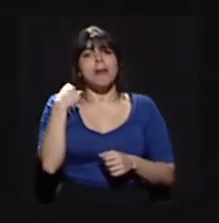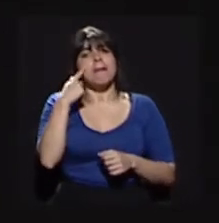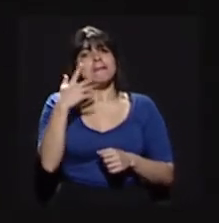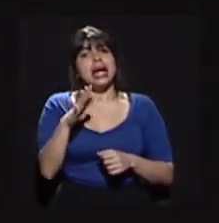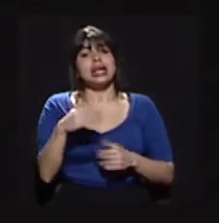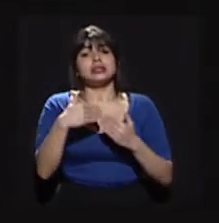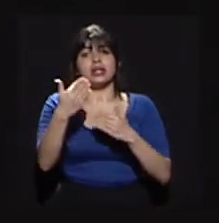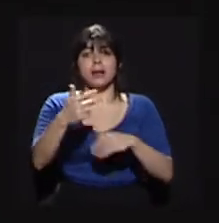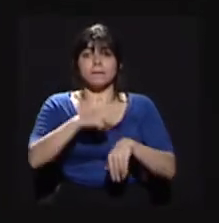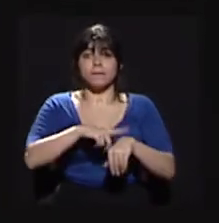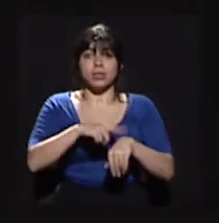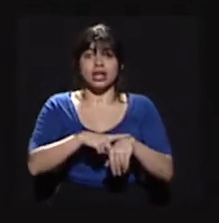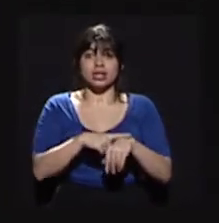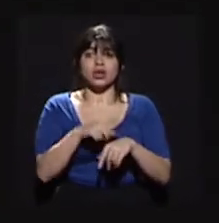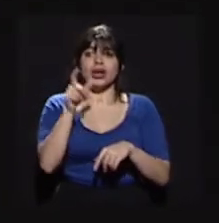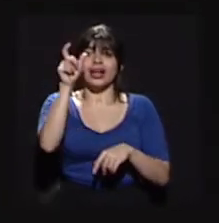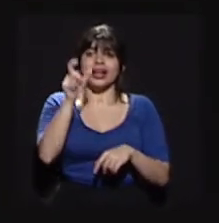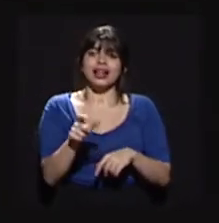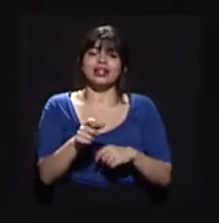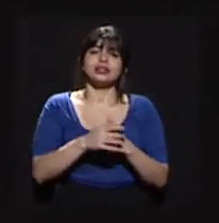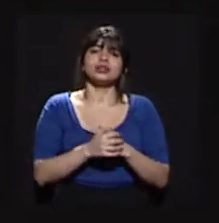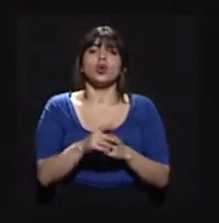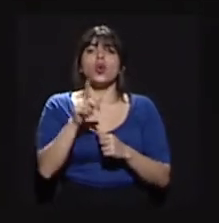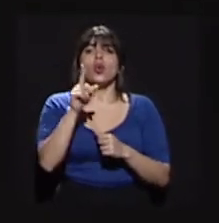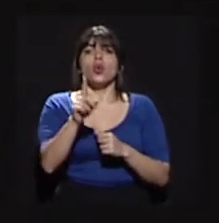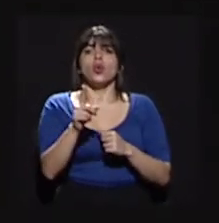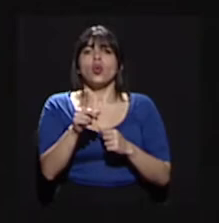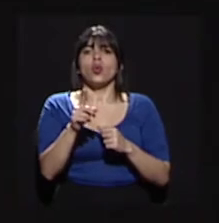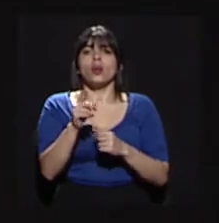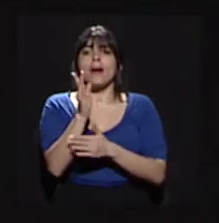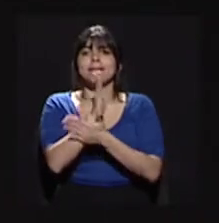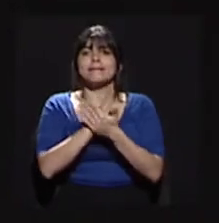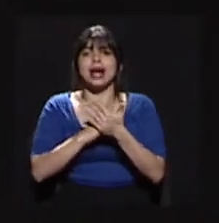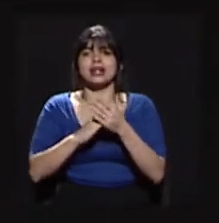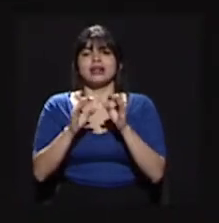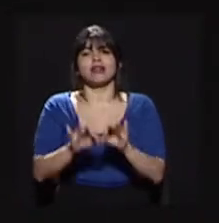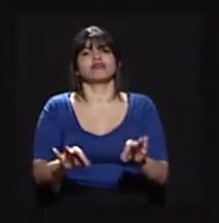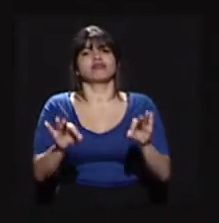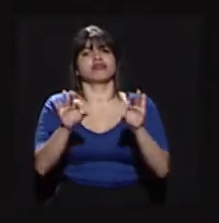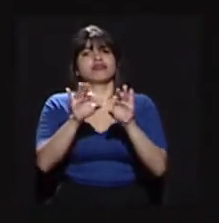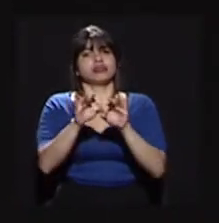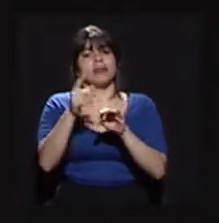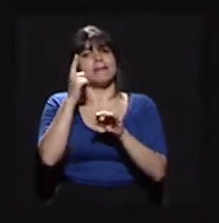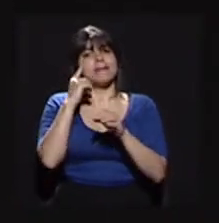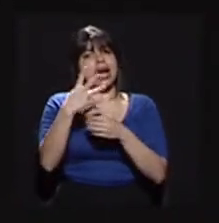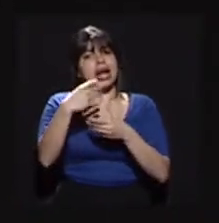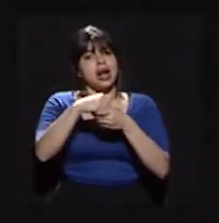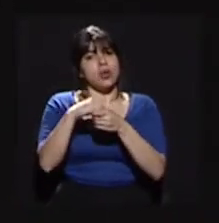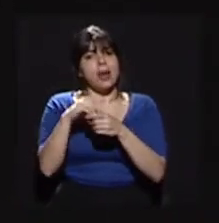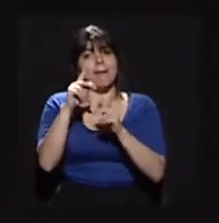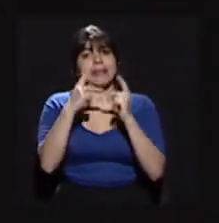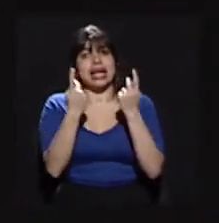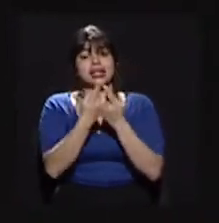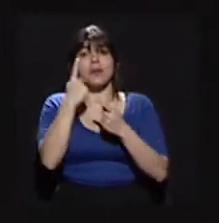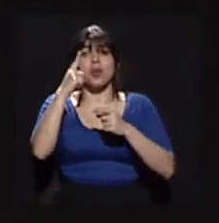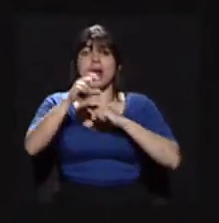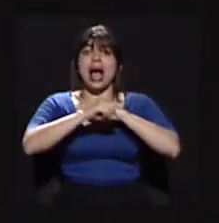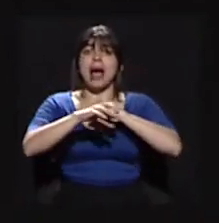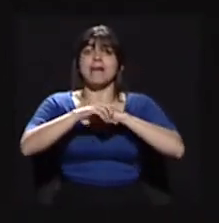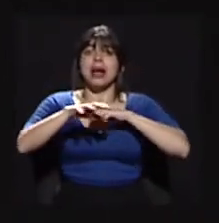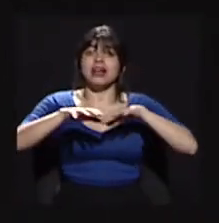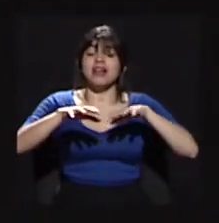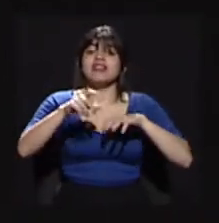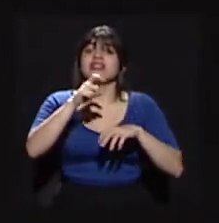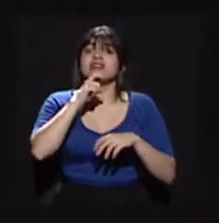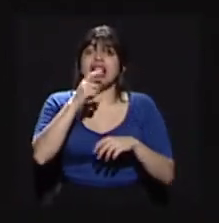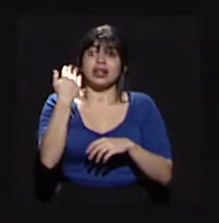que en su momento constituía un factor decisivo para la unidad del partido medio una campaña que era muy difícil hace un mes